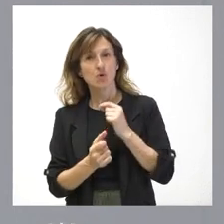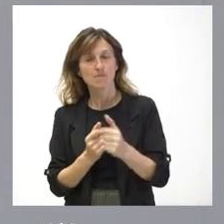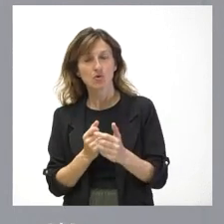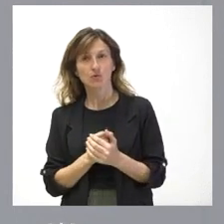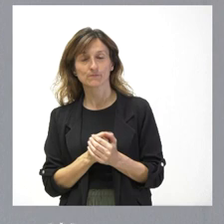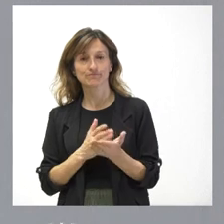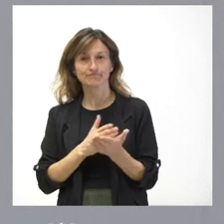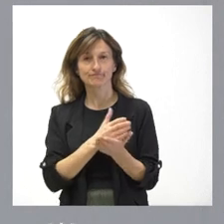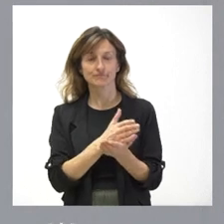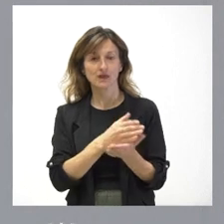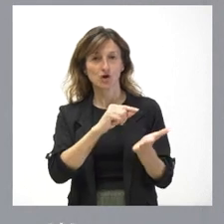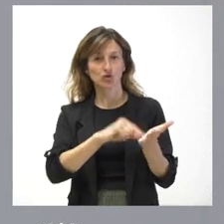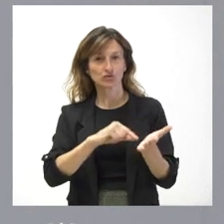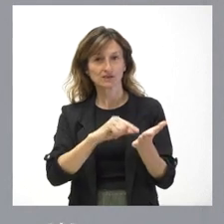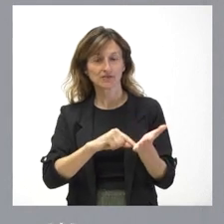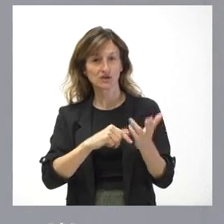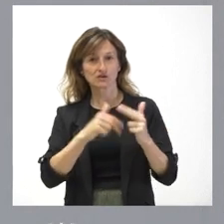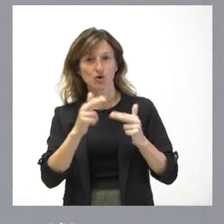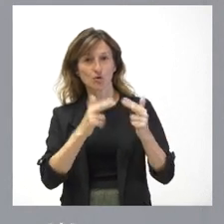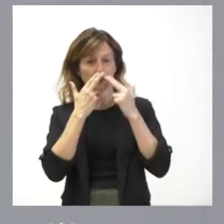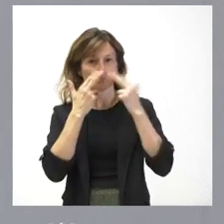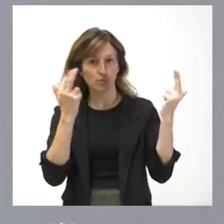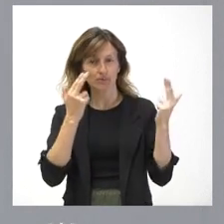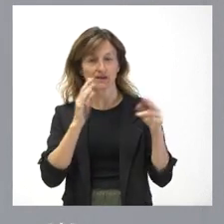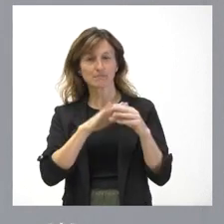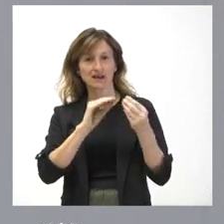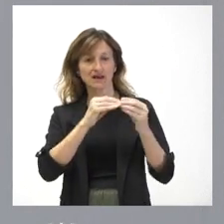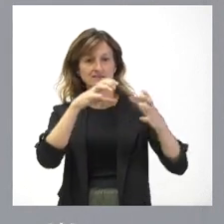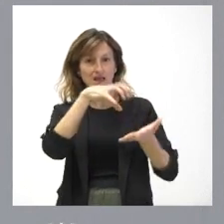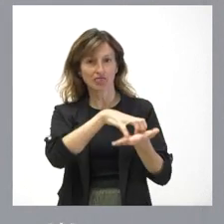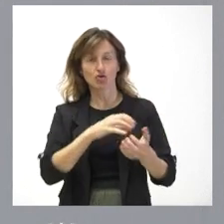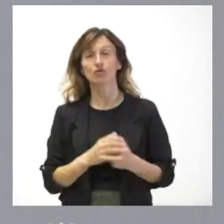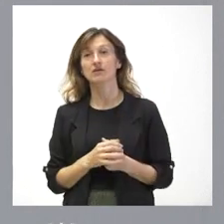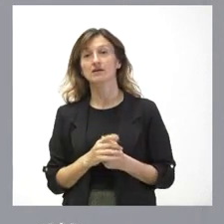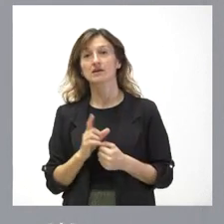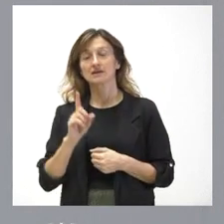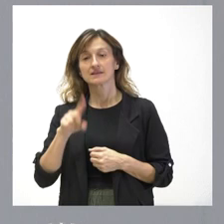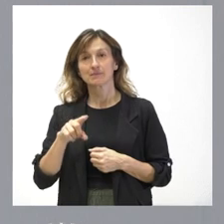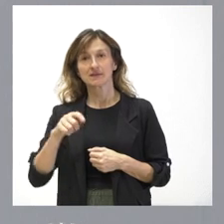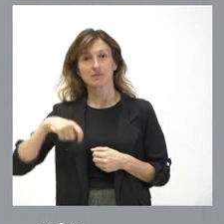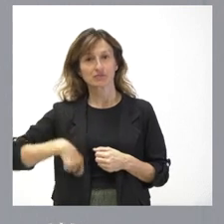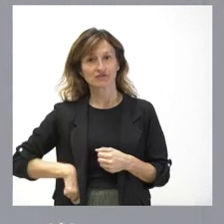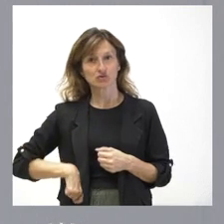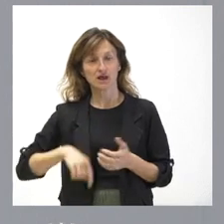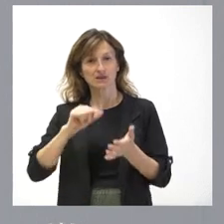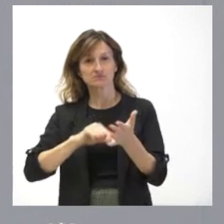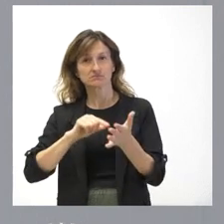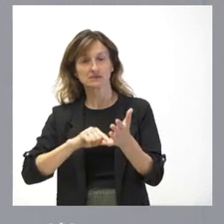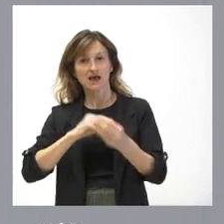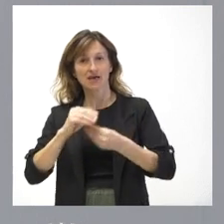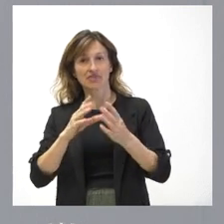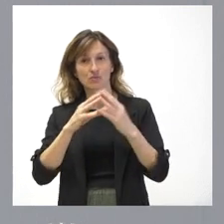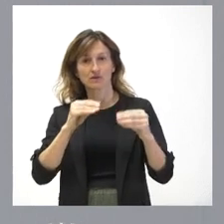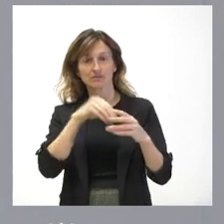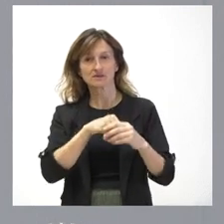un lado las contrataciones de obra pública que sean precisas para las instalaciones y también las contrataciones de personal que en todo caso lo realizan las universidades